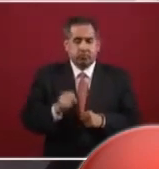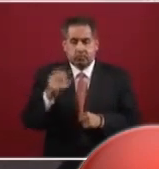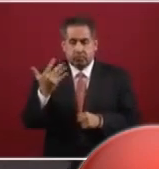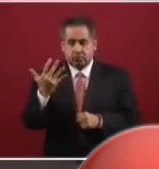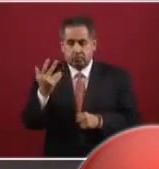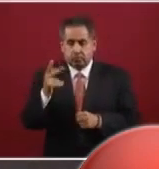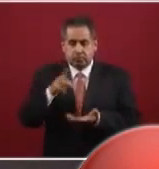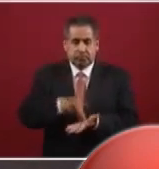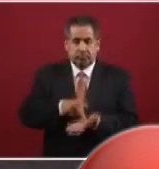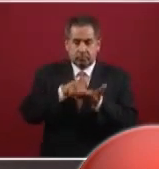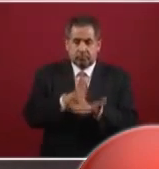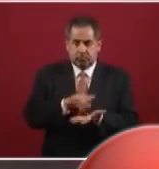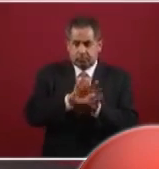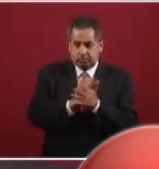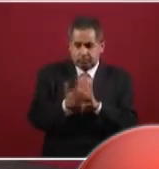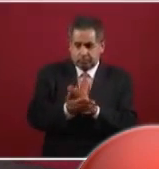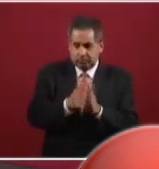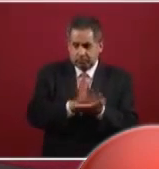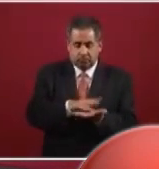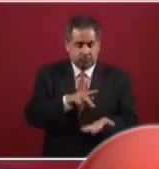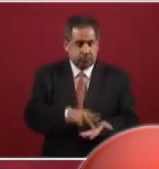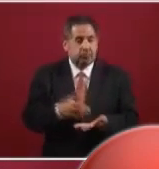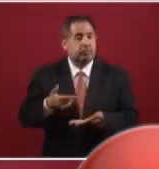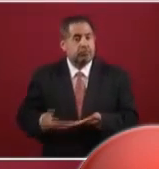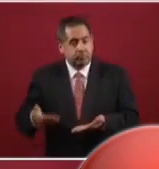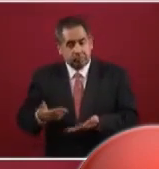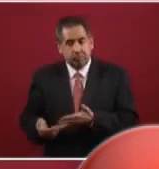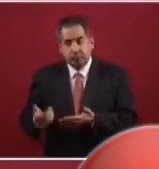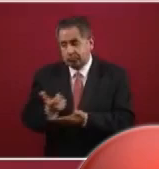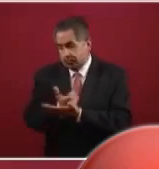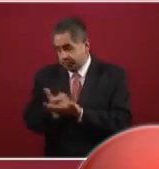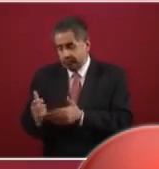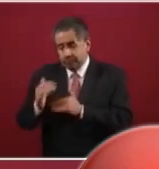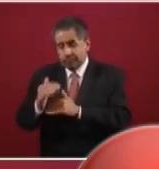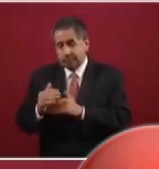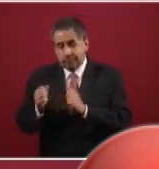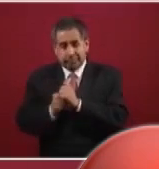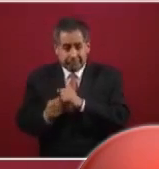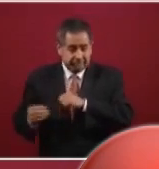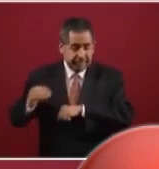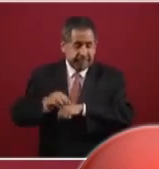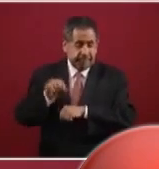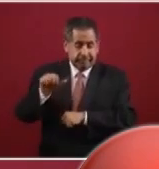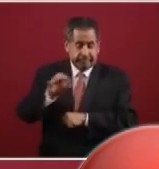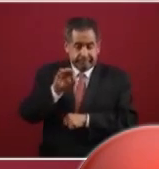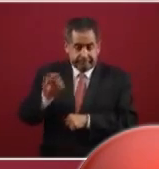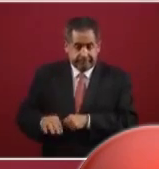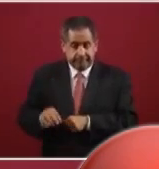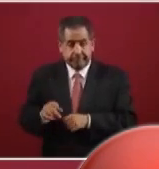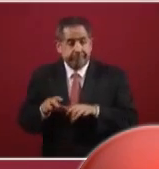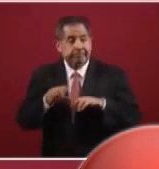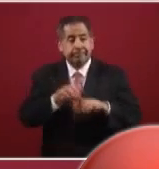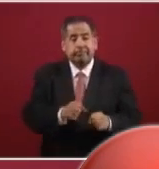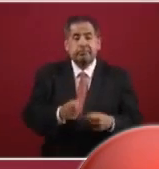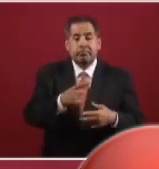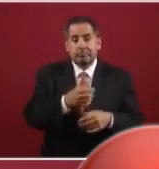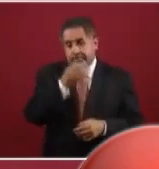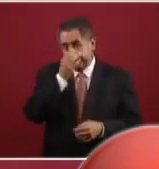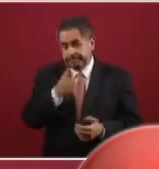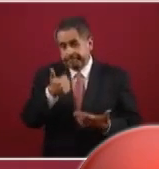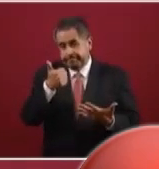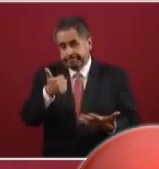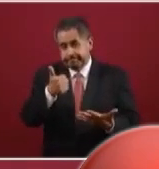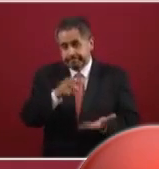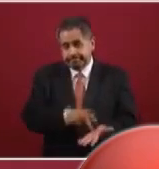kilos de tortillas, y ahora el salario mínimo, aún con ese aumento del 16%, alcanza para 6